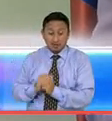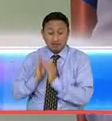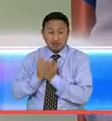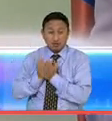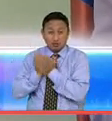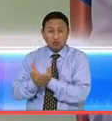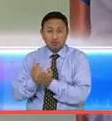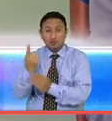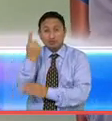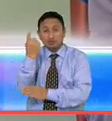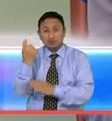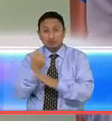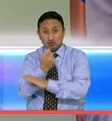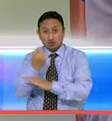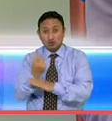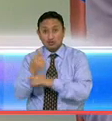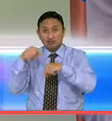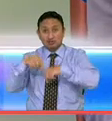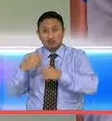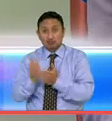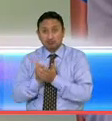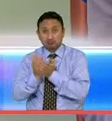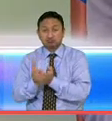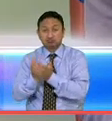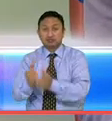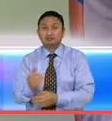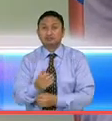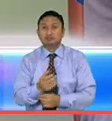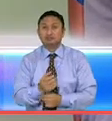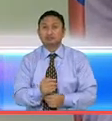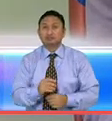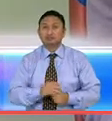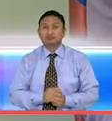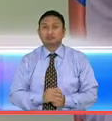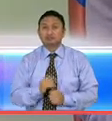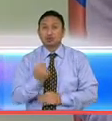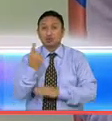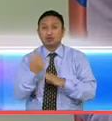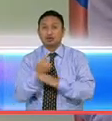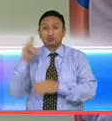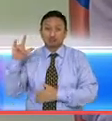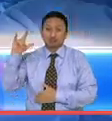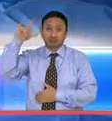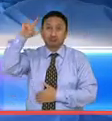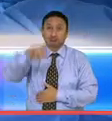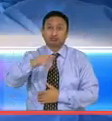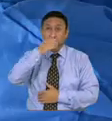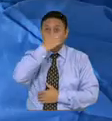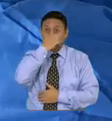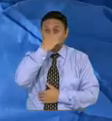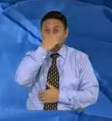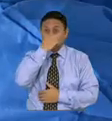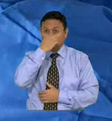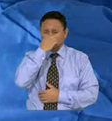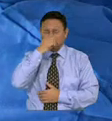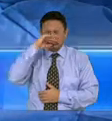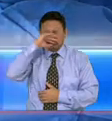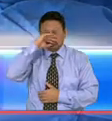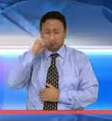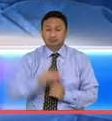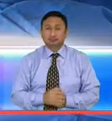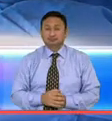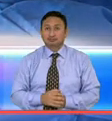de 11 horas mediante transporte fluvial o una hora mediante transporte aéreo. Pero este proceso fue